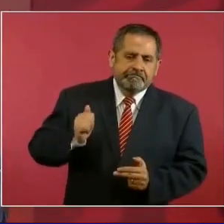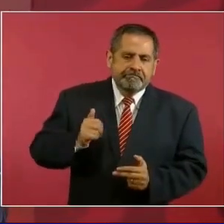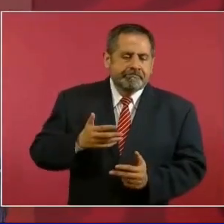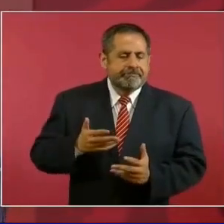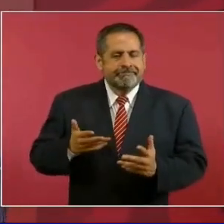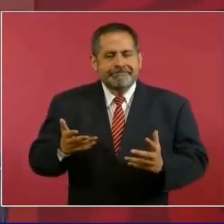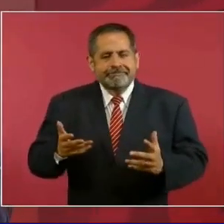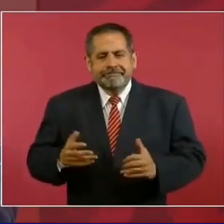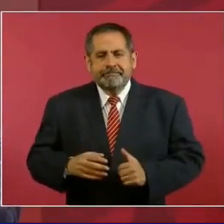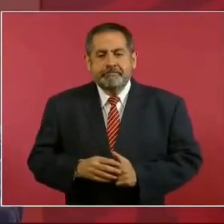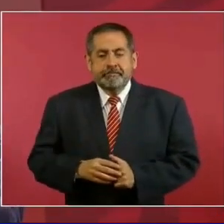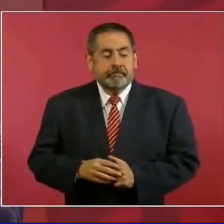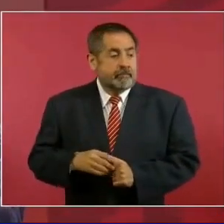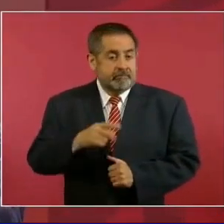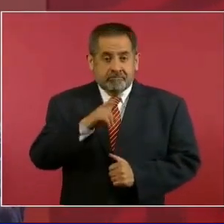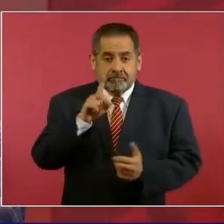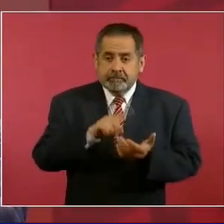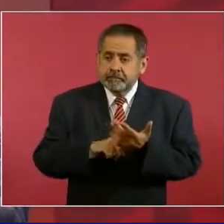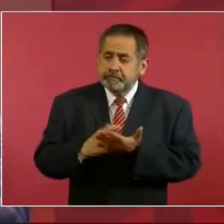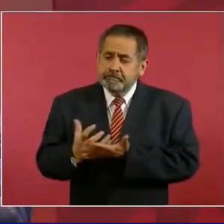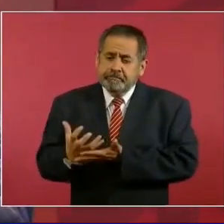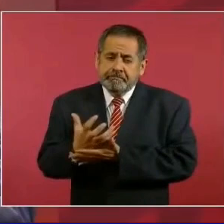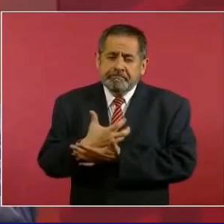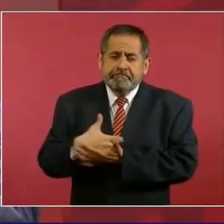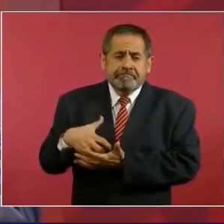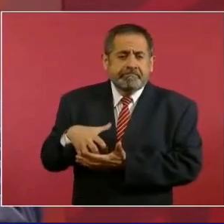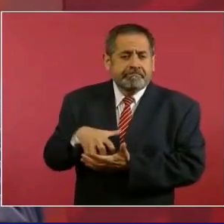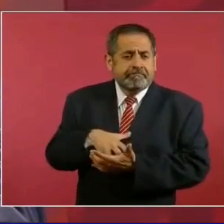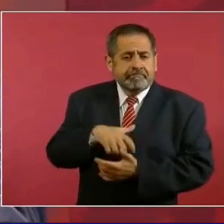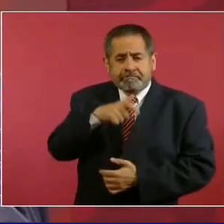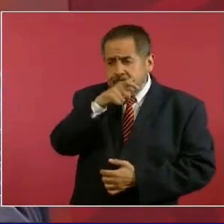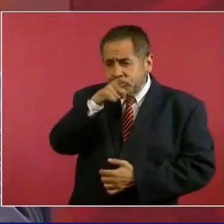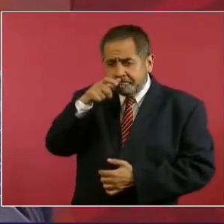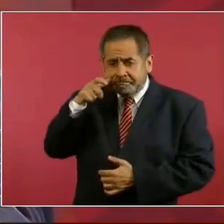y en realidad el lucro.